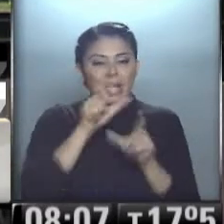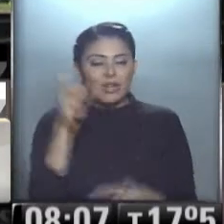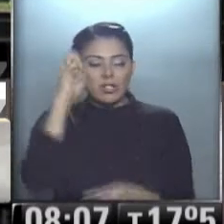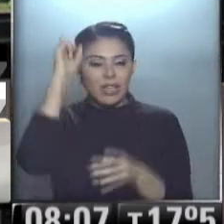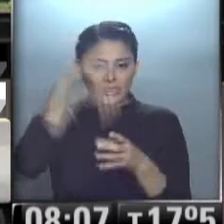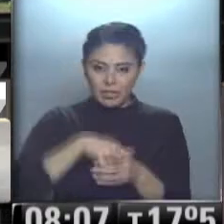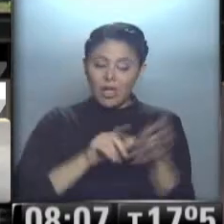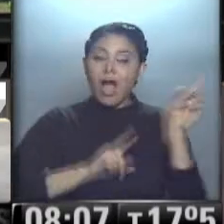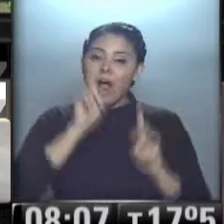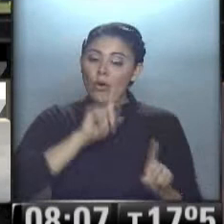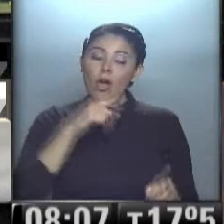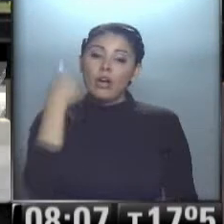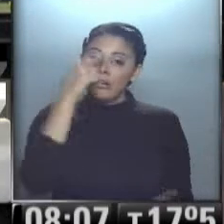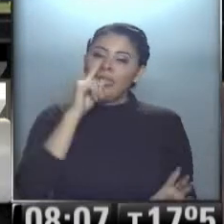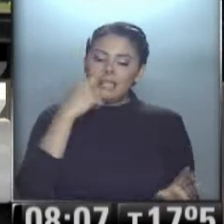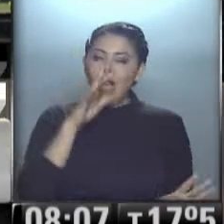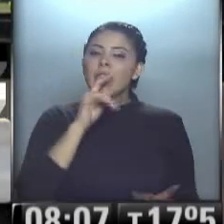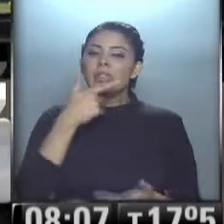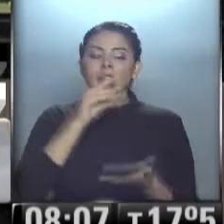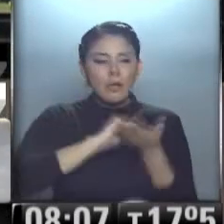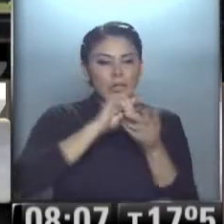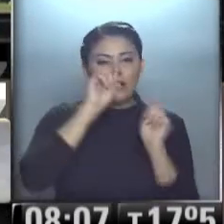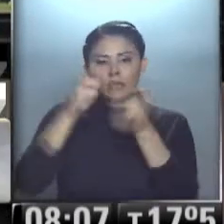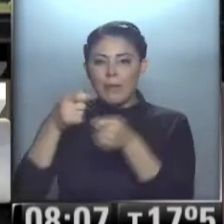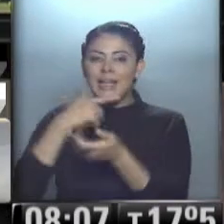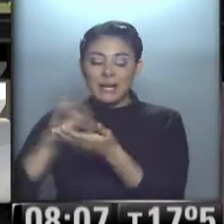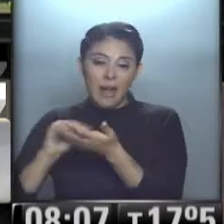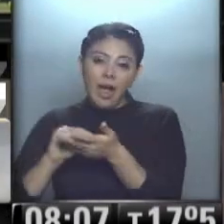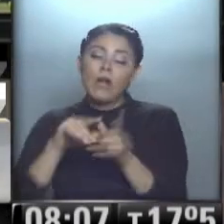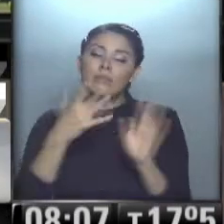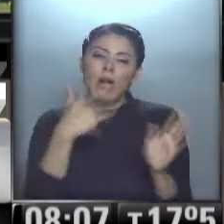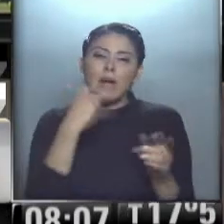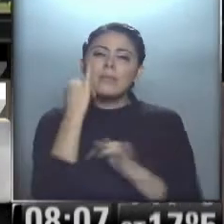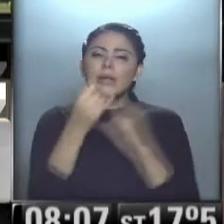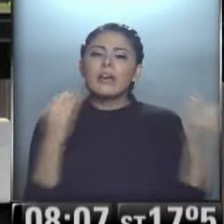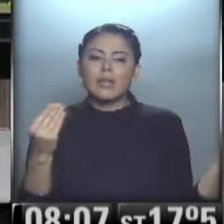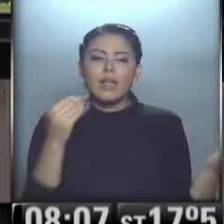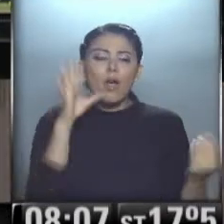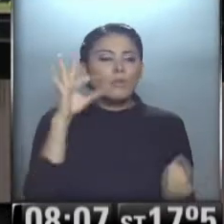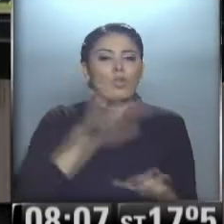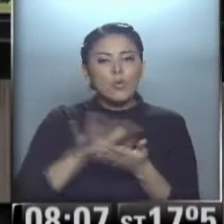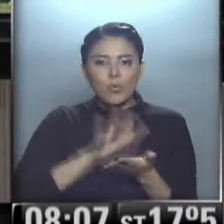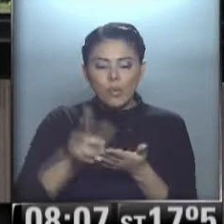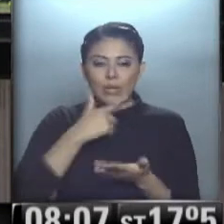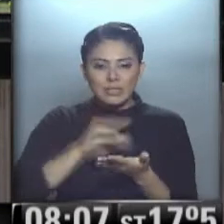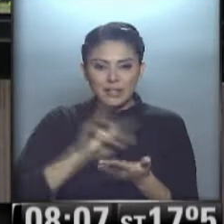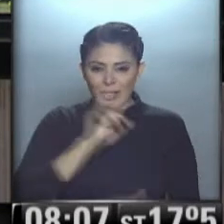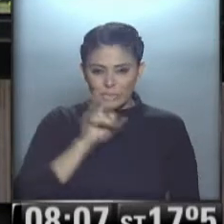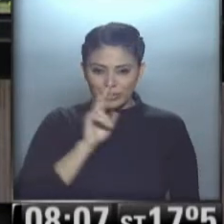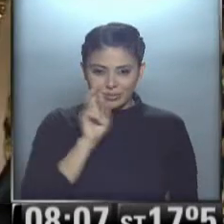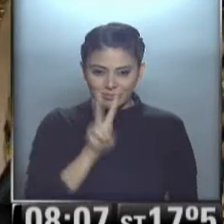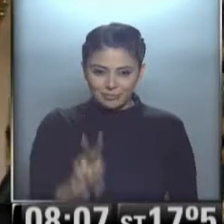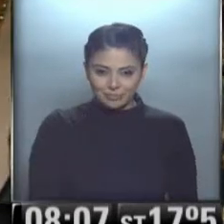algunas caras que pasan de la cámara de diputados al senado de la nación vamos a ver qué decían las nuevas senadoras nacionales